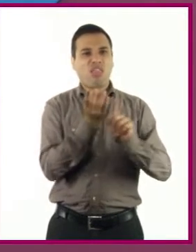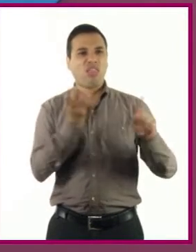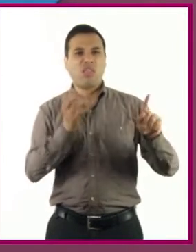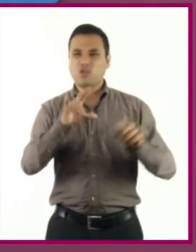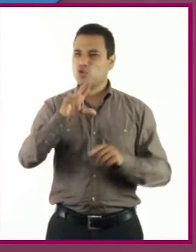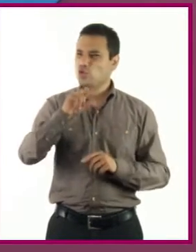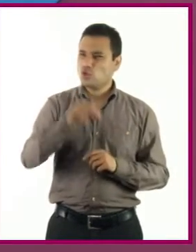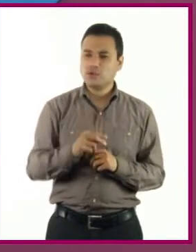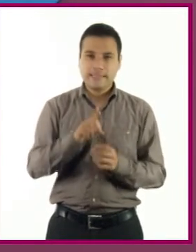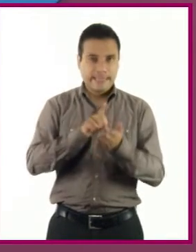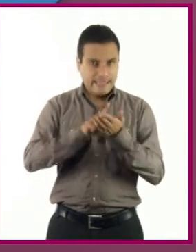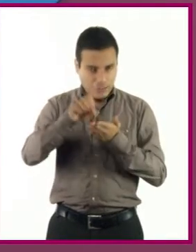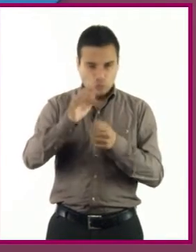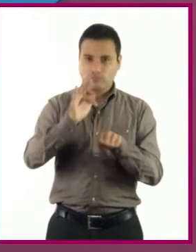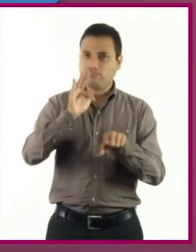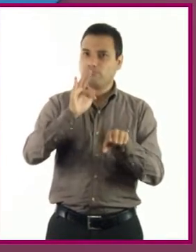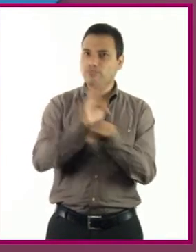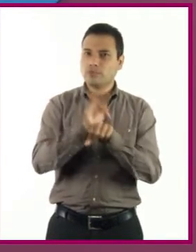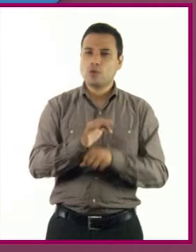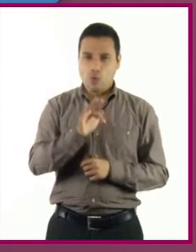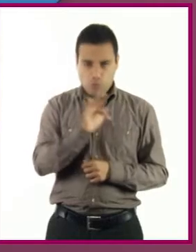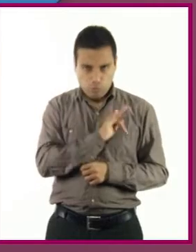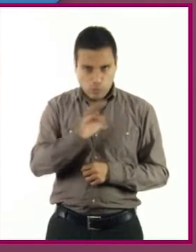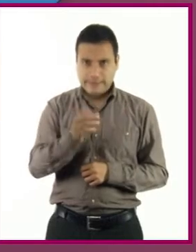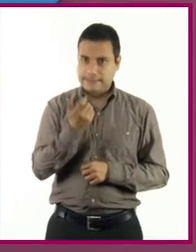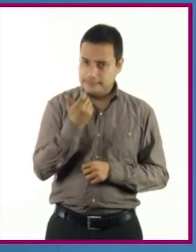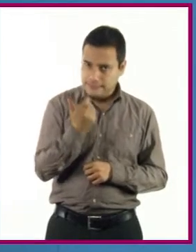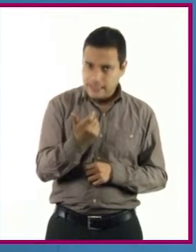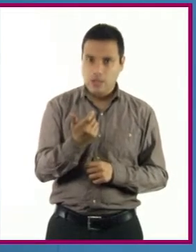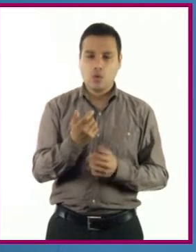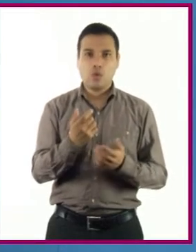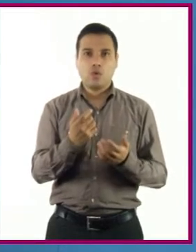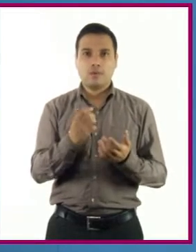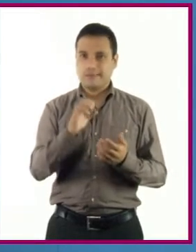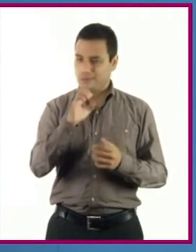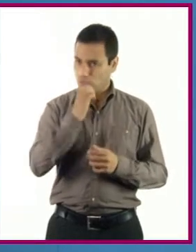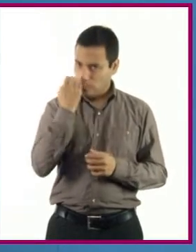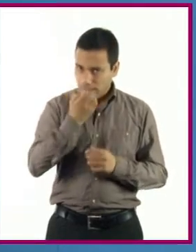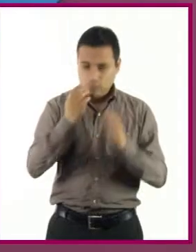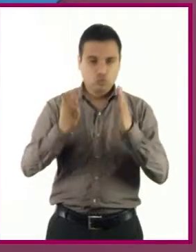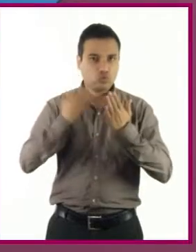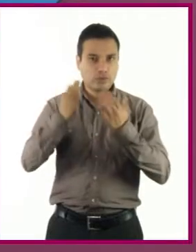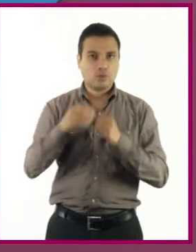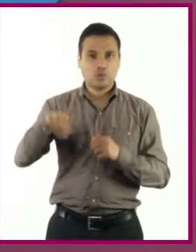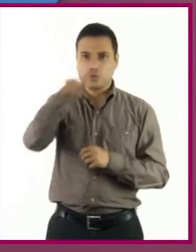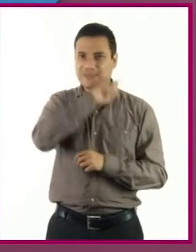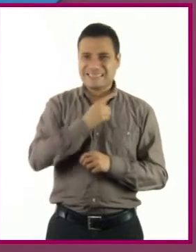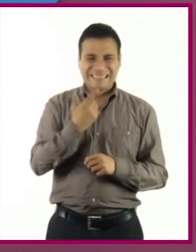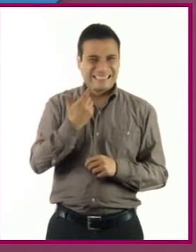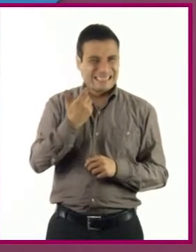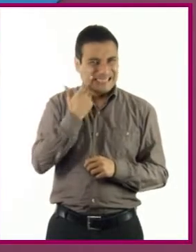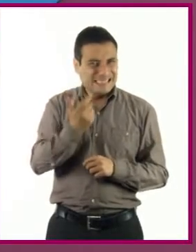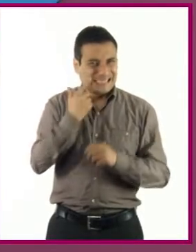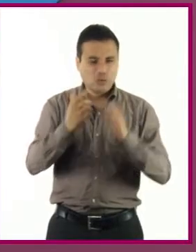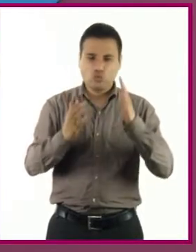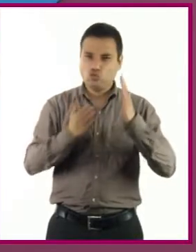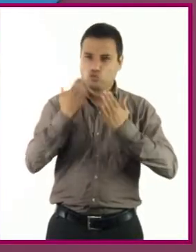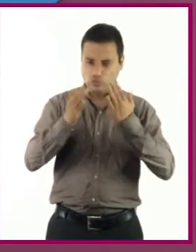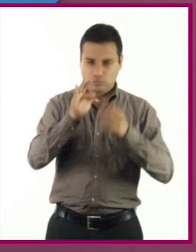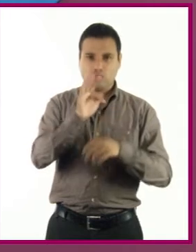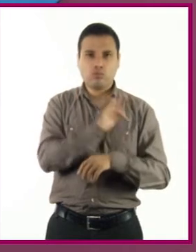sus derechos a obtener beneficios económicos y educativos. Luchábamos porque la mujer se bastase a sí